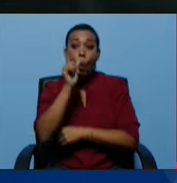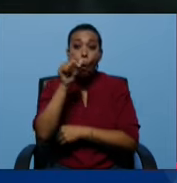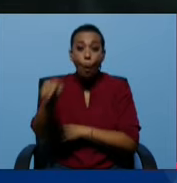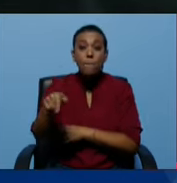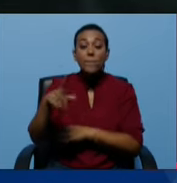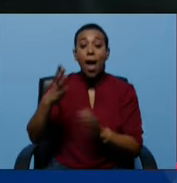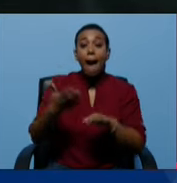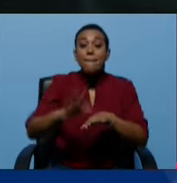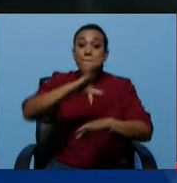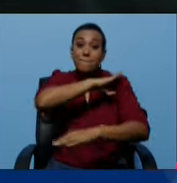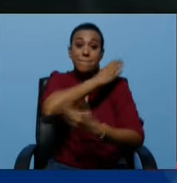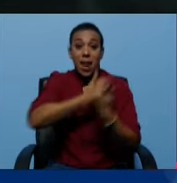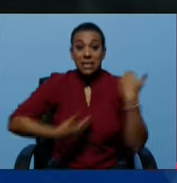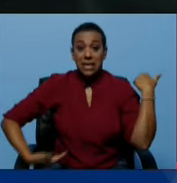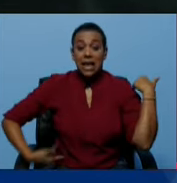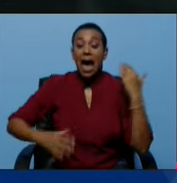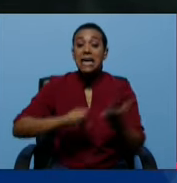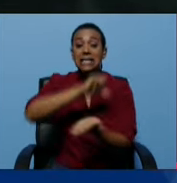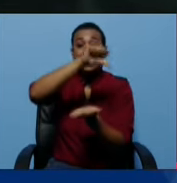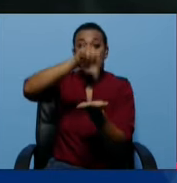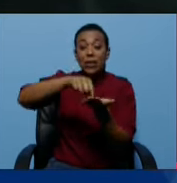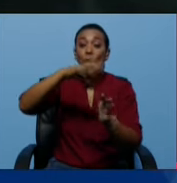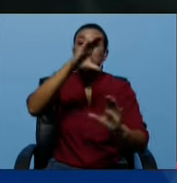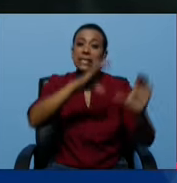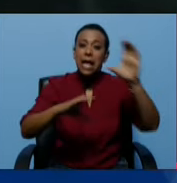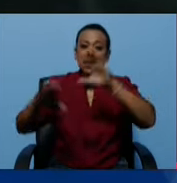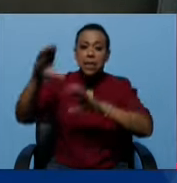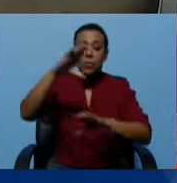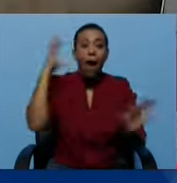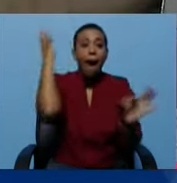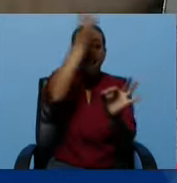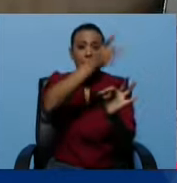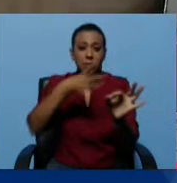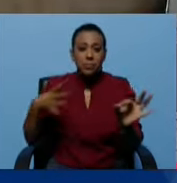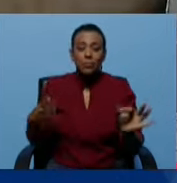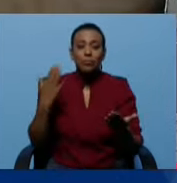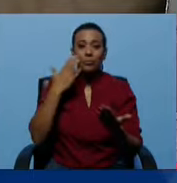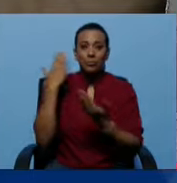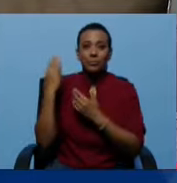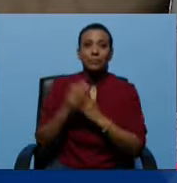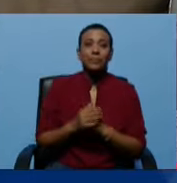como presidente del Centro Científico del Amazonas.